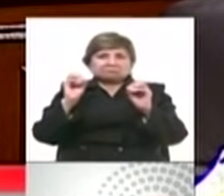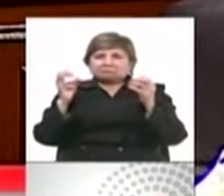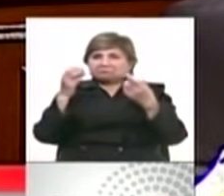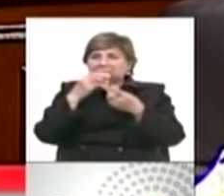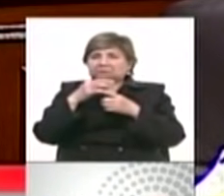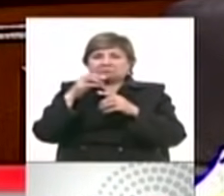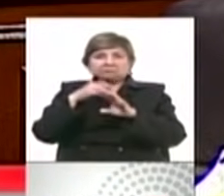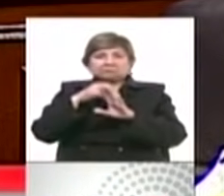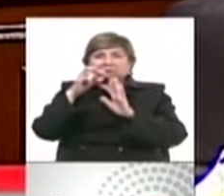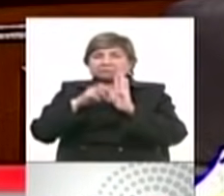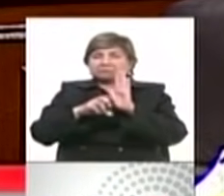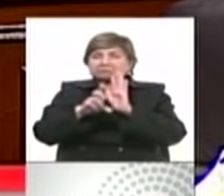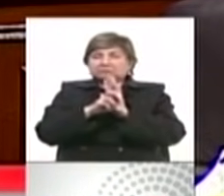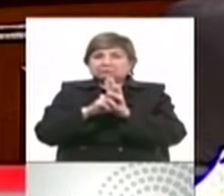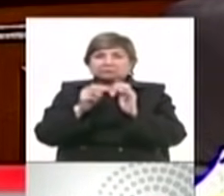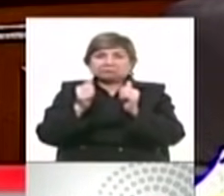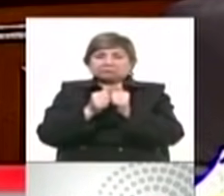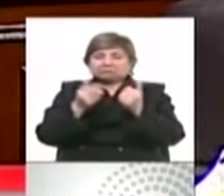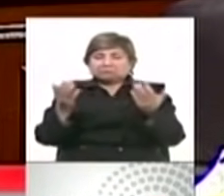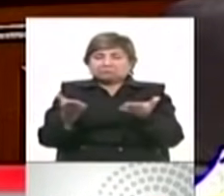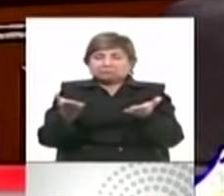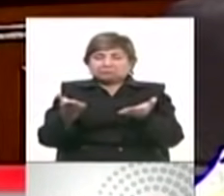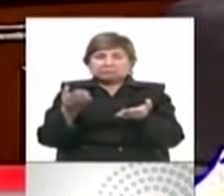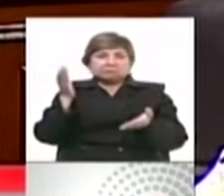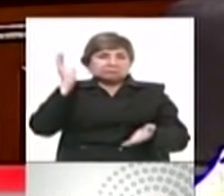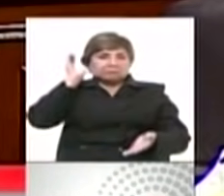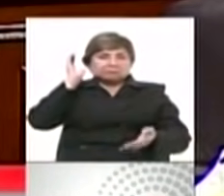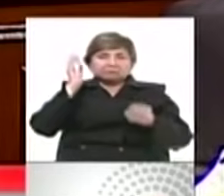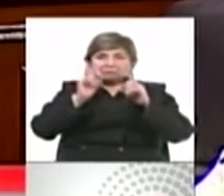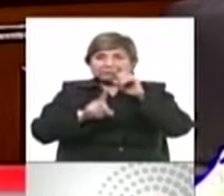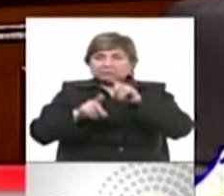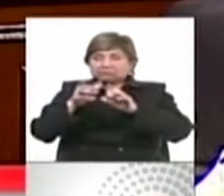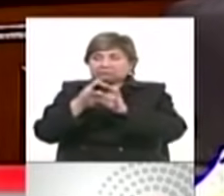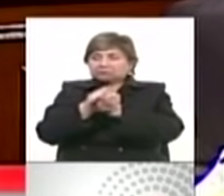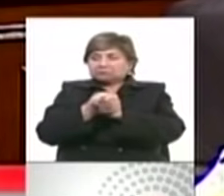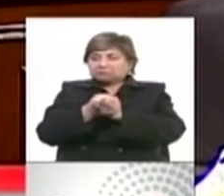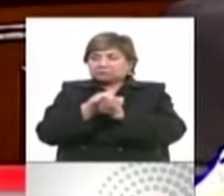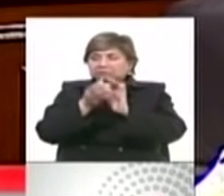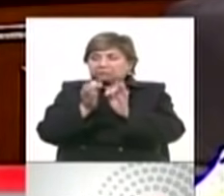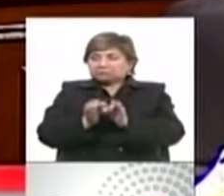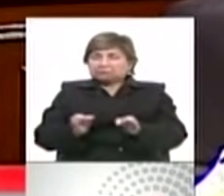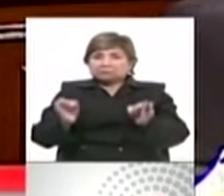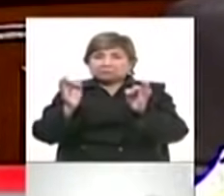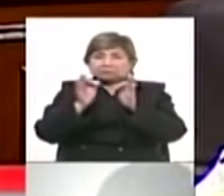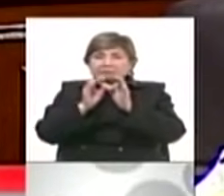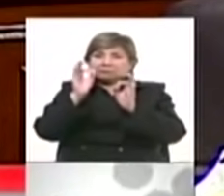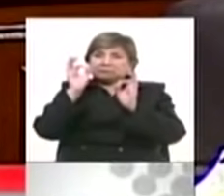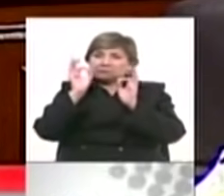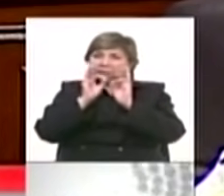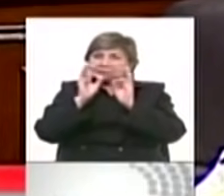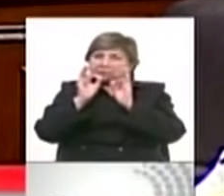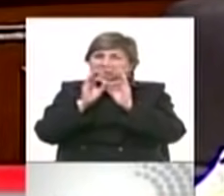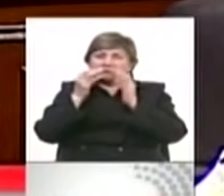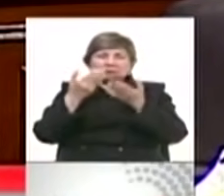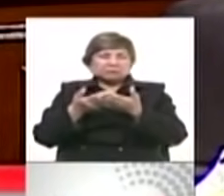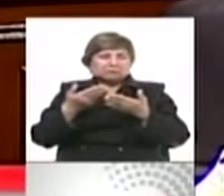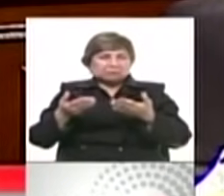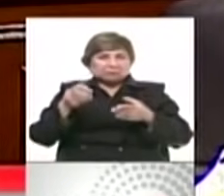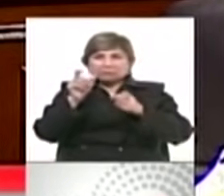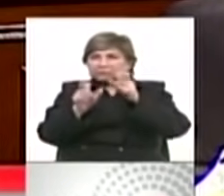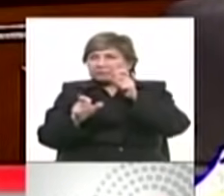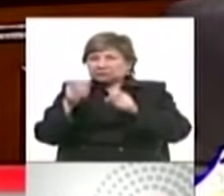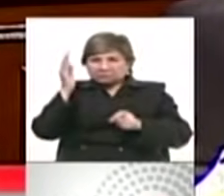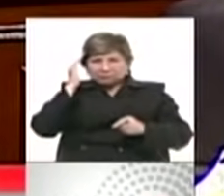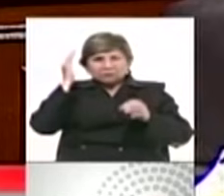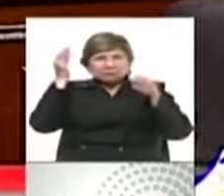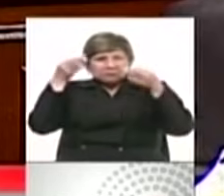que en Somos Perú sí trabajamos seriamente y no trabajamos con ninguna as bajo la manga